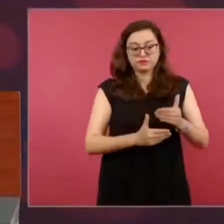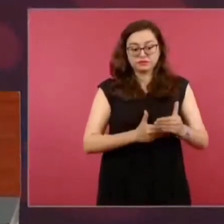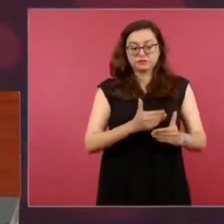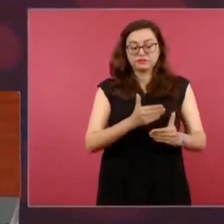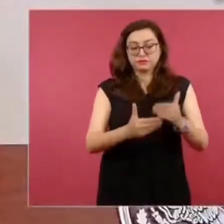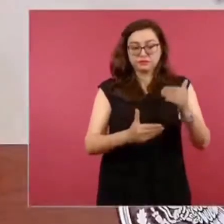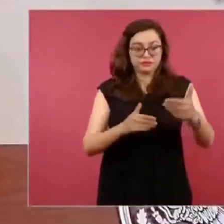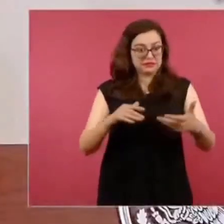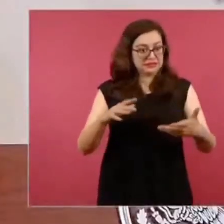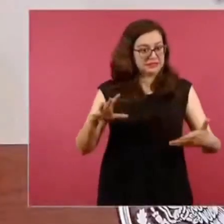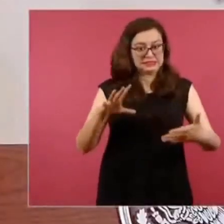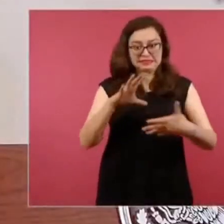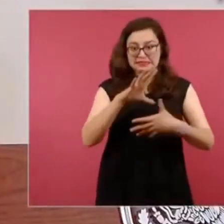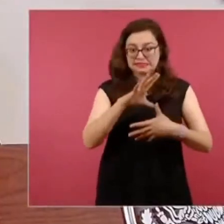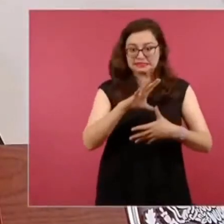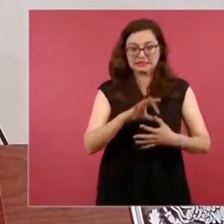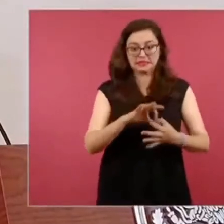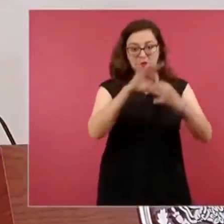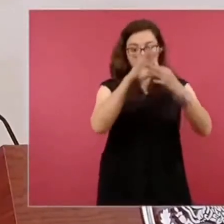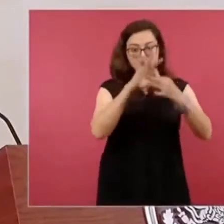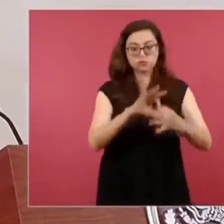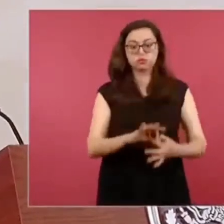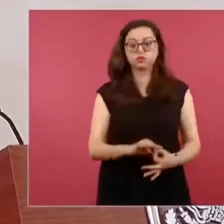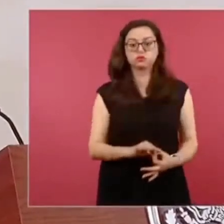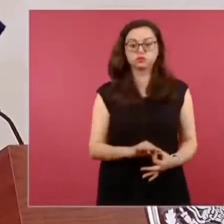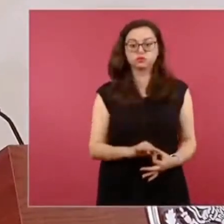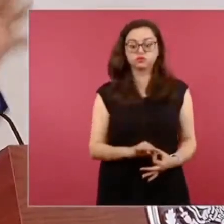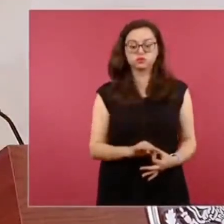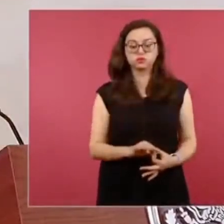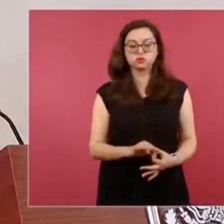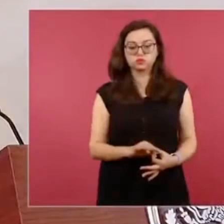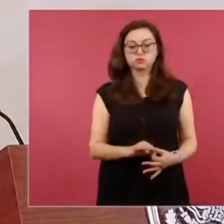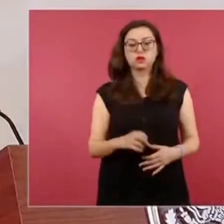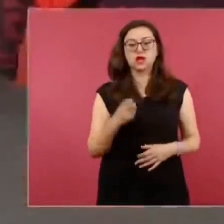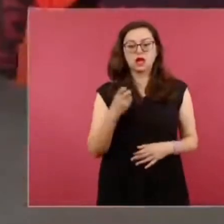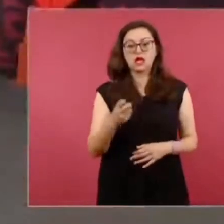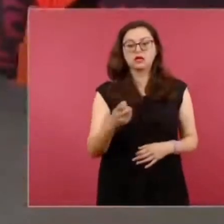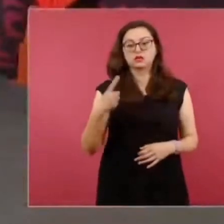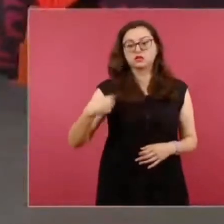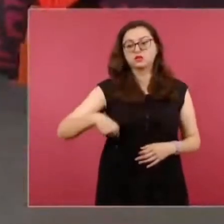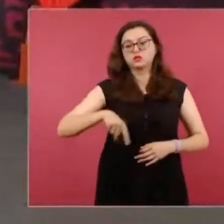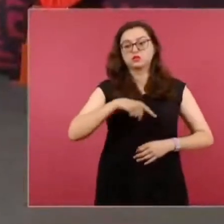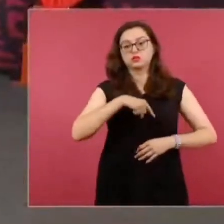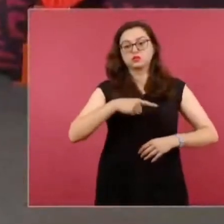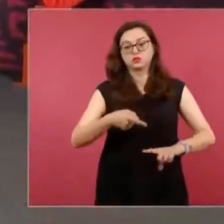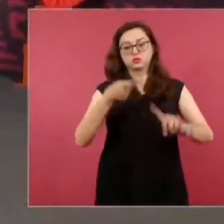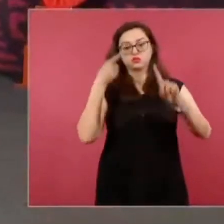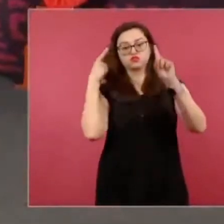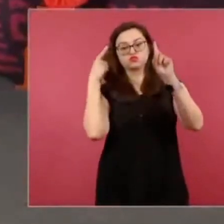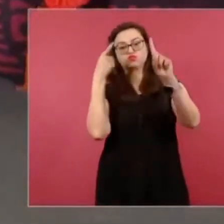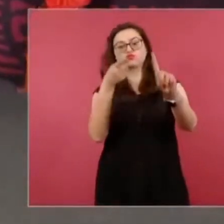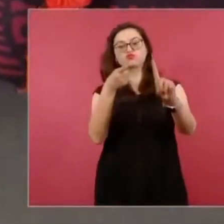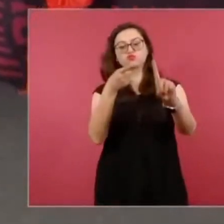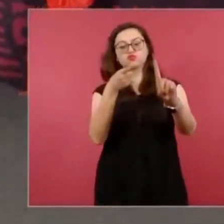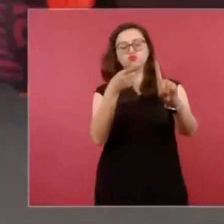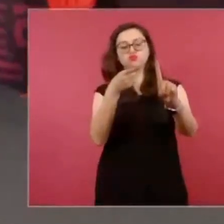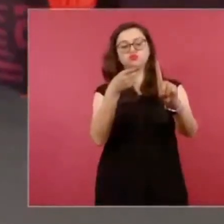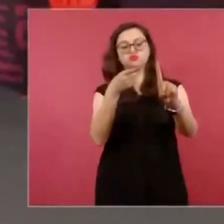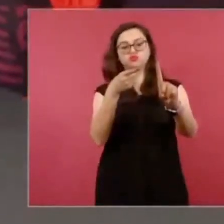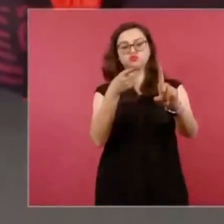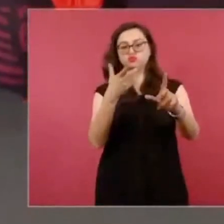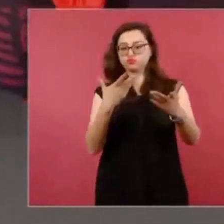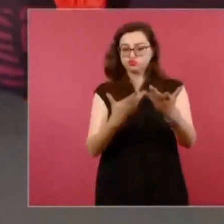América, que ese es nuestro propósito y esa ha sido nuestra política.